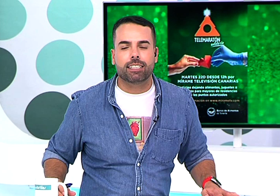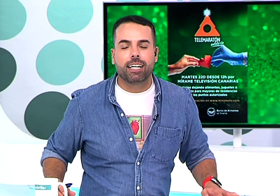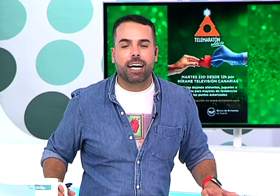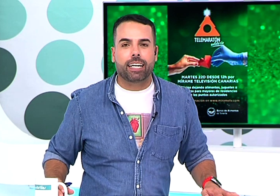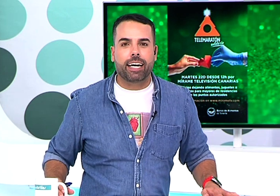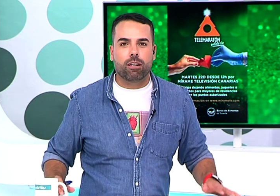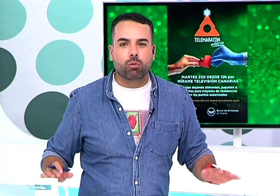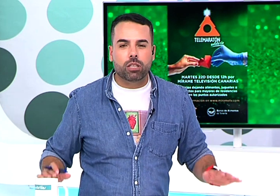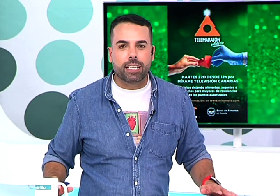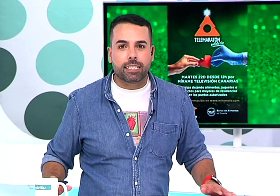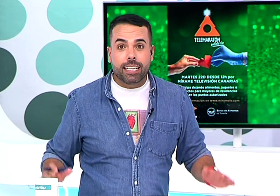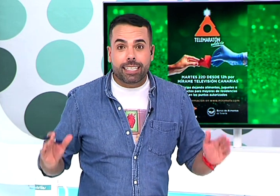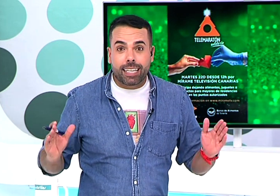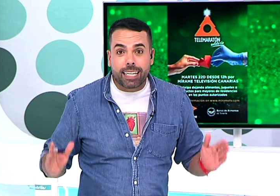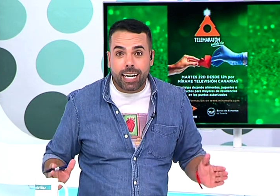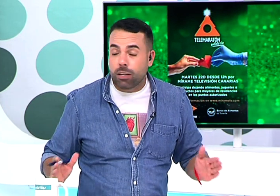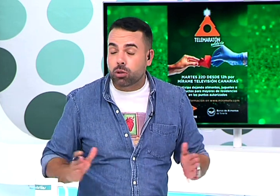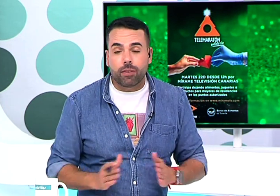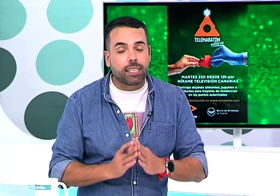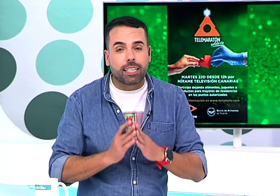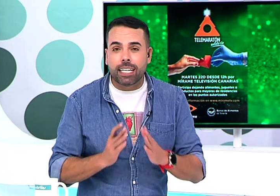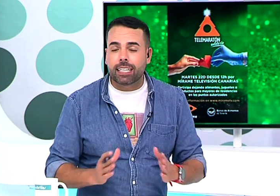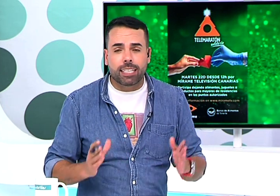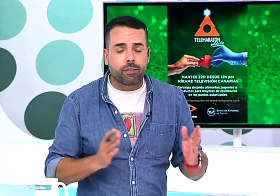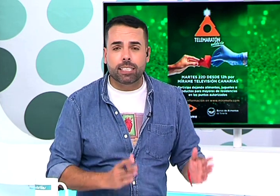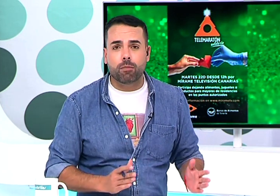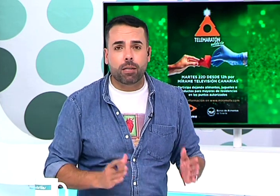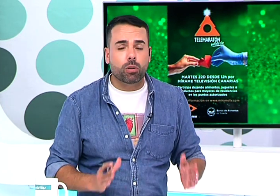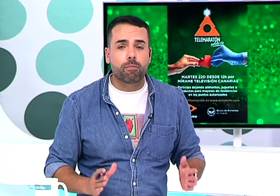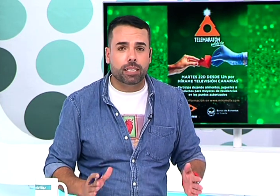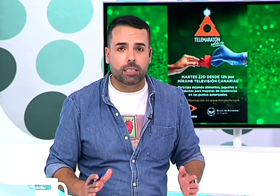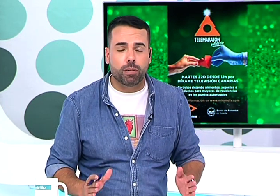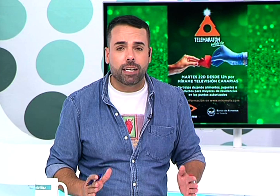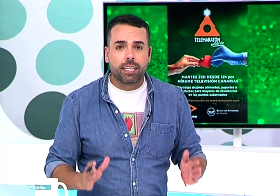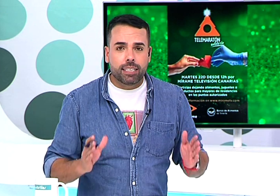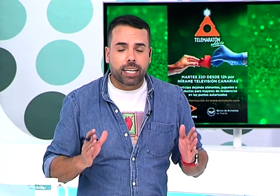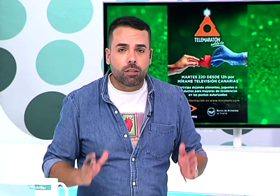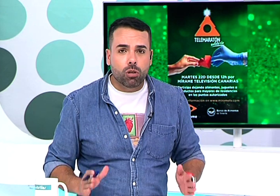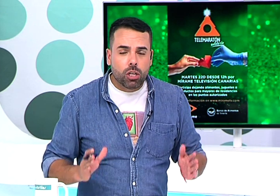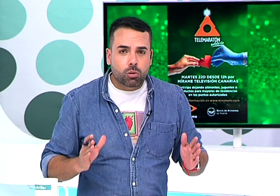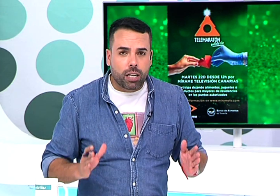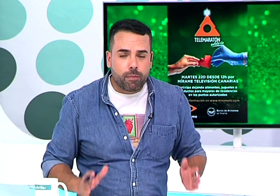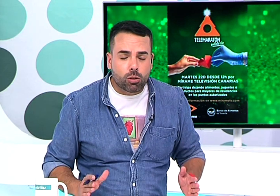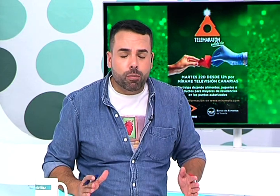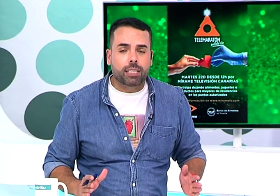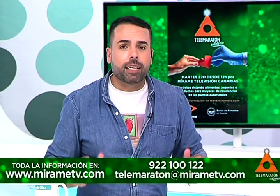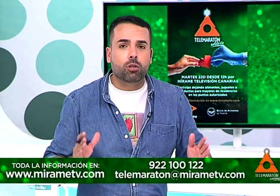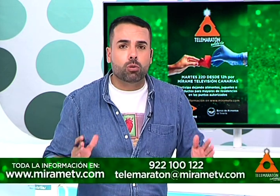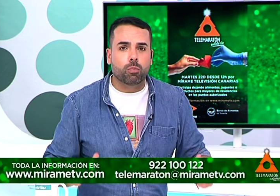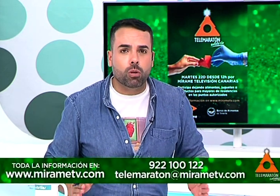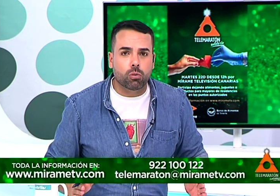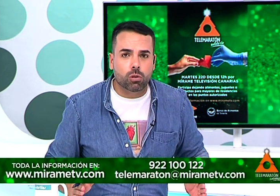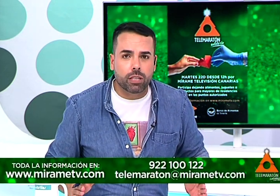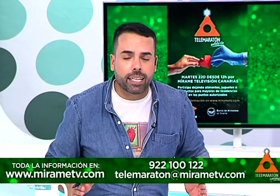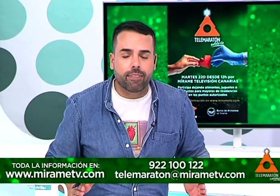Canarias, a que ustedes desde ya, lo saben, desde ya, desde hace varias semanas, pueden participar dejando sus alimentos no perecederos,